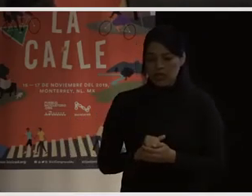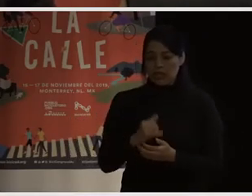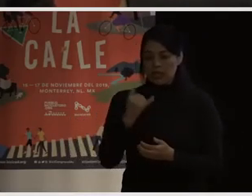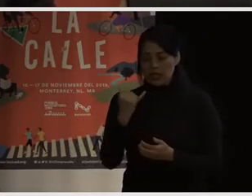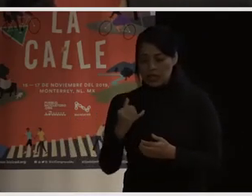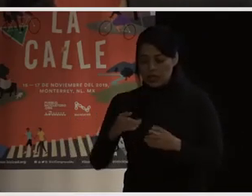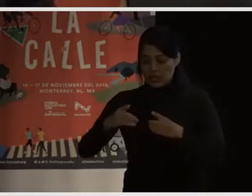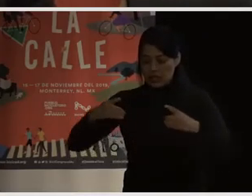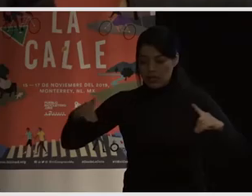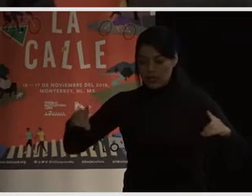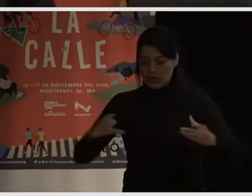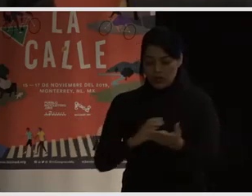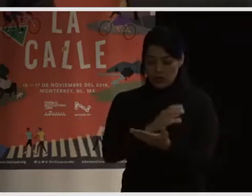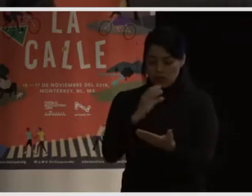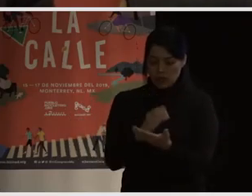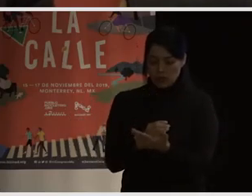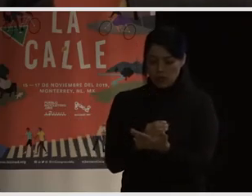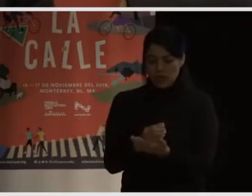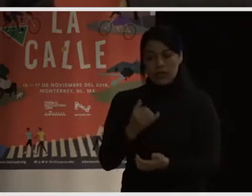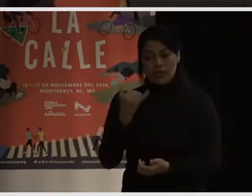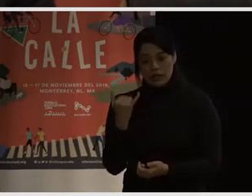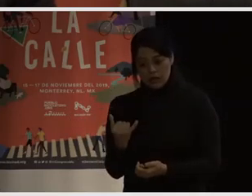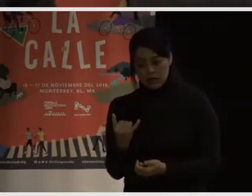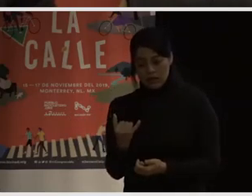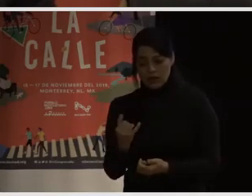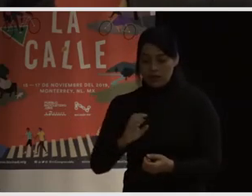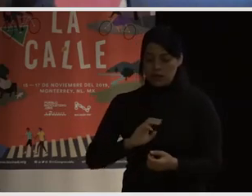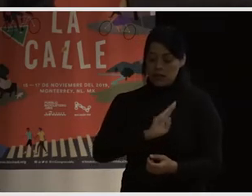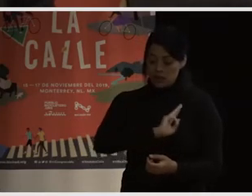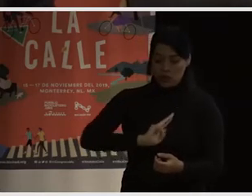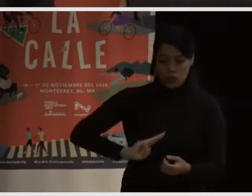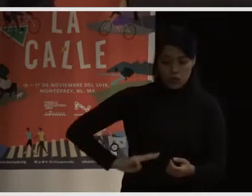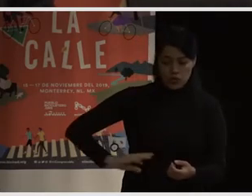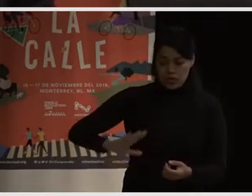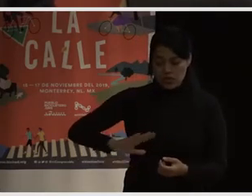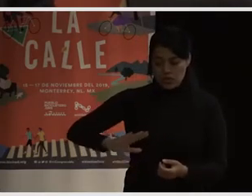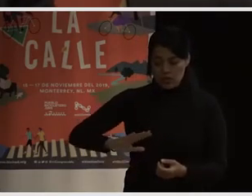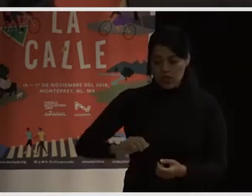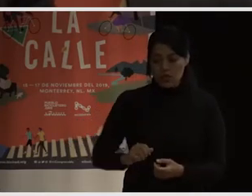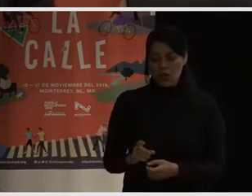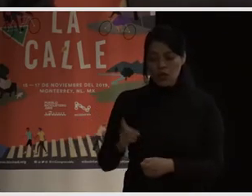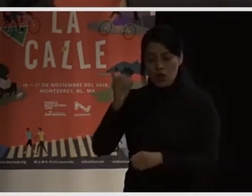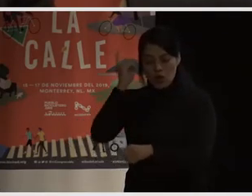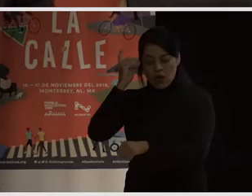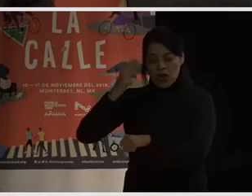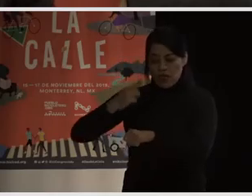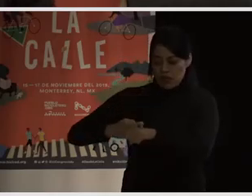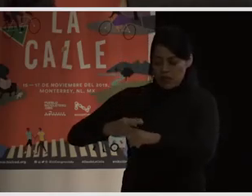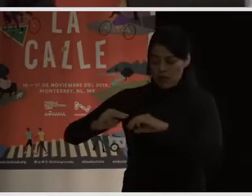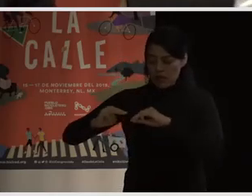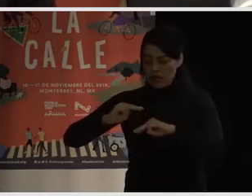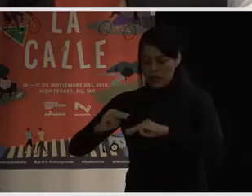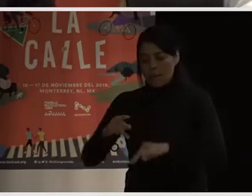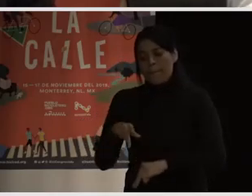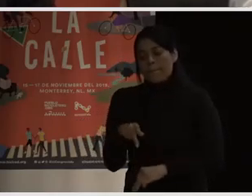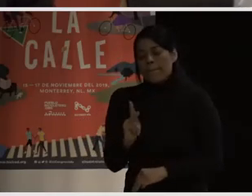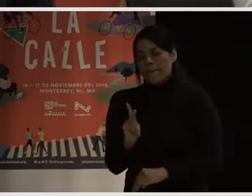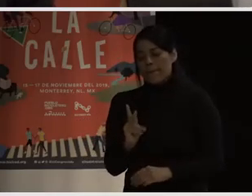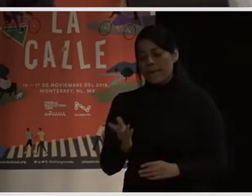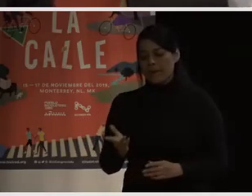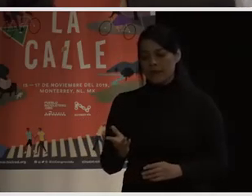desarrollo urbano y a nivel de estado municipal se hizo una dirección de movilidad sin embargo